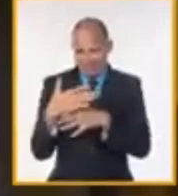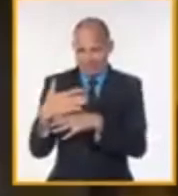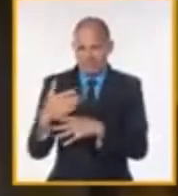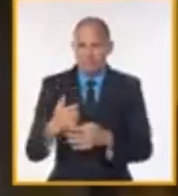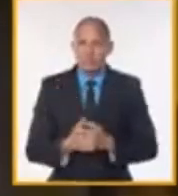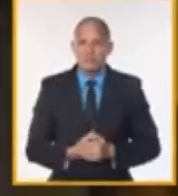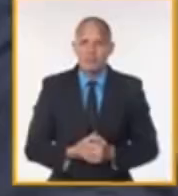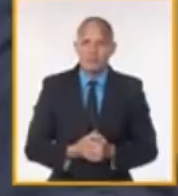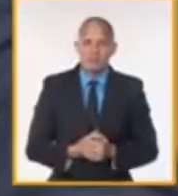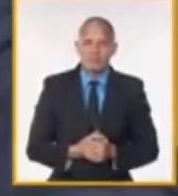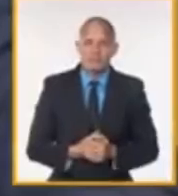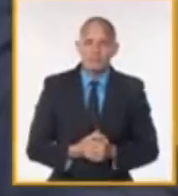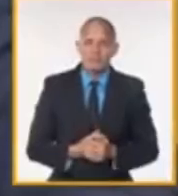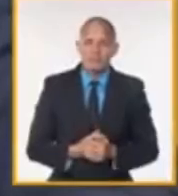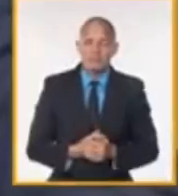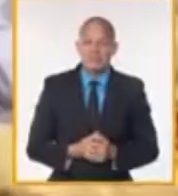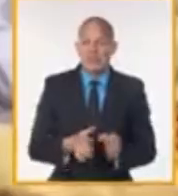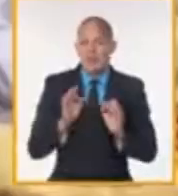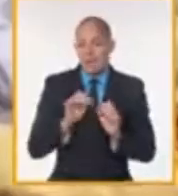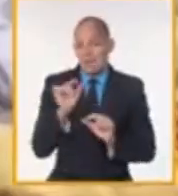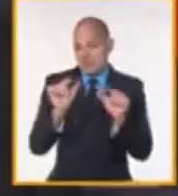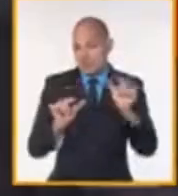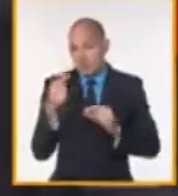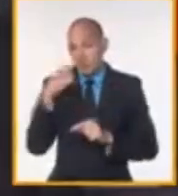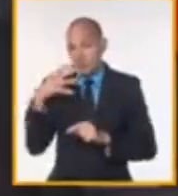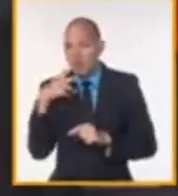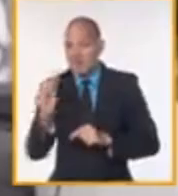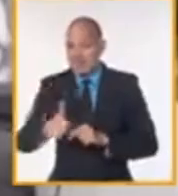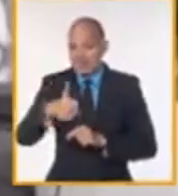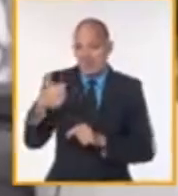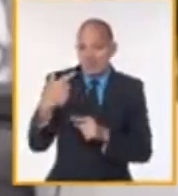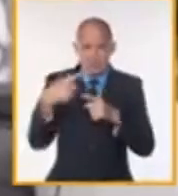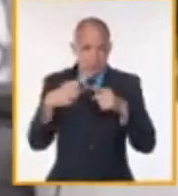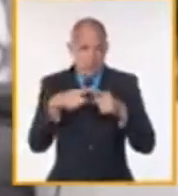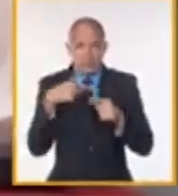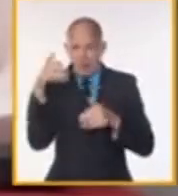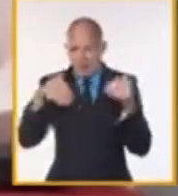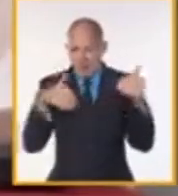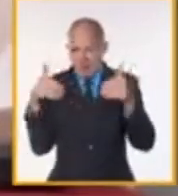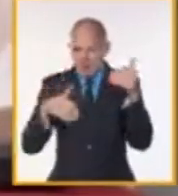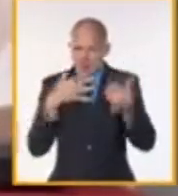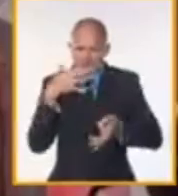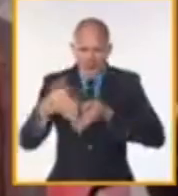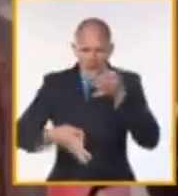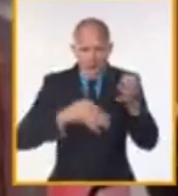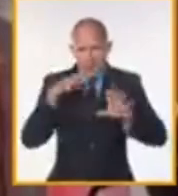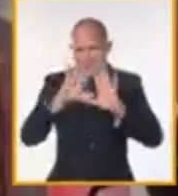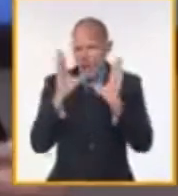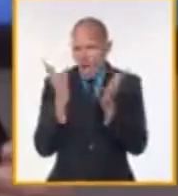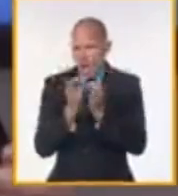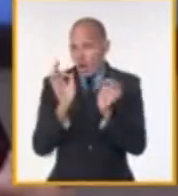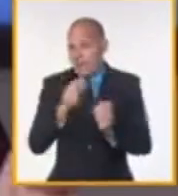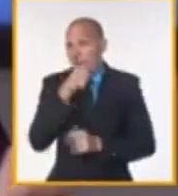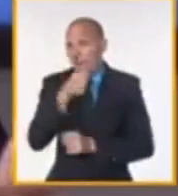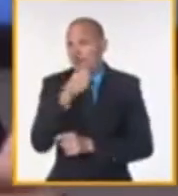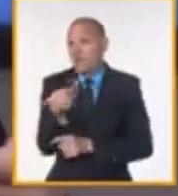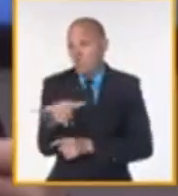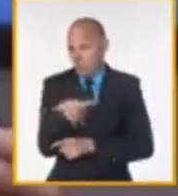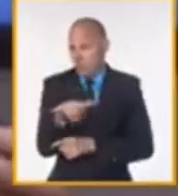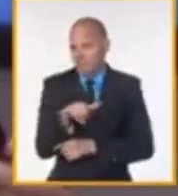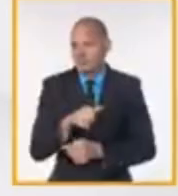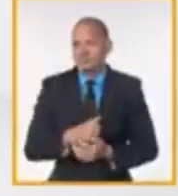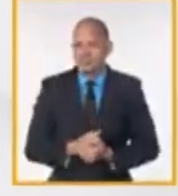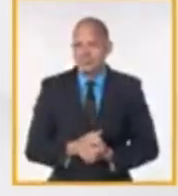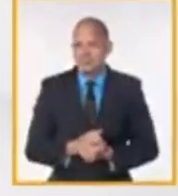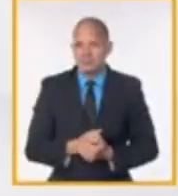mundo con el testimonio de los protagonistas y el análisis de reconocidos académicos periodistas y otros